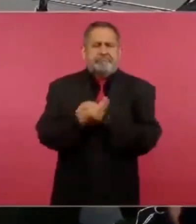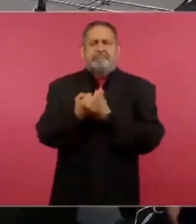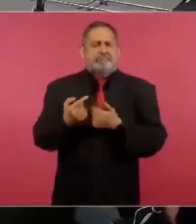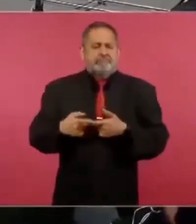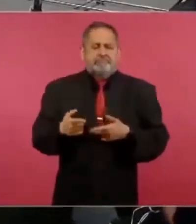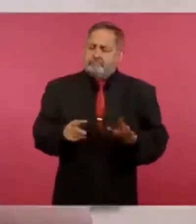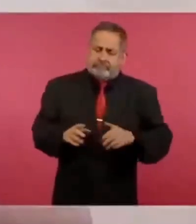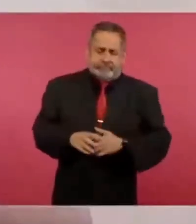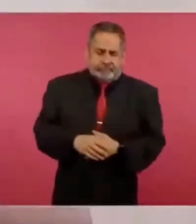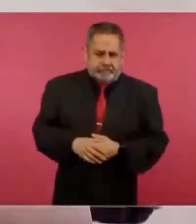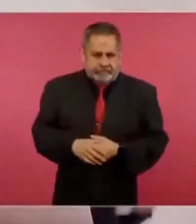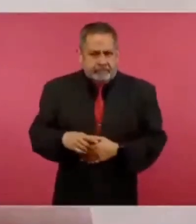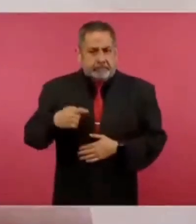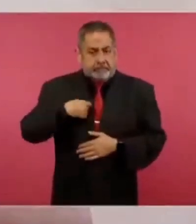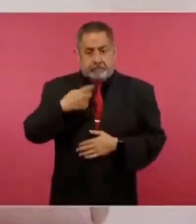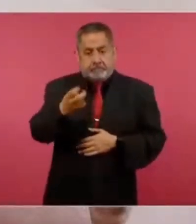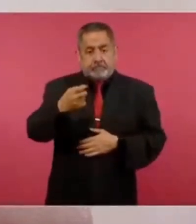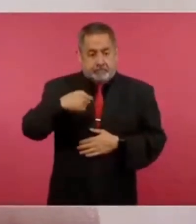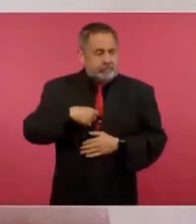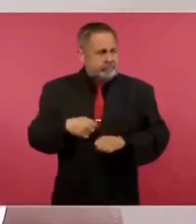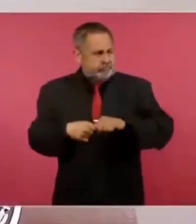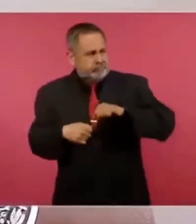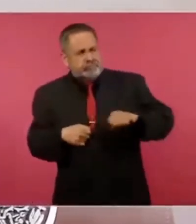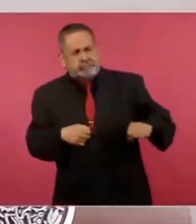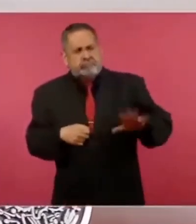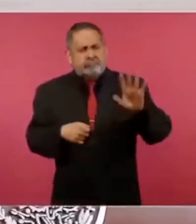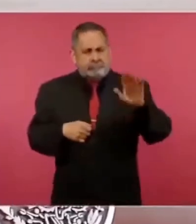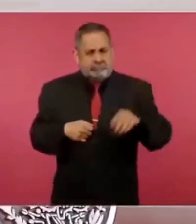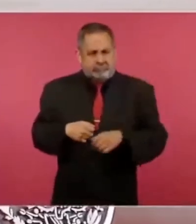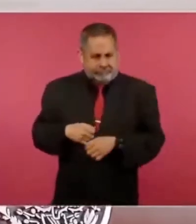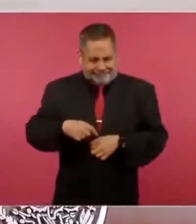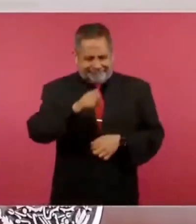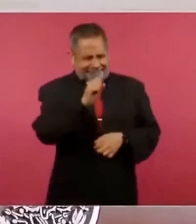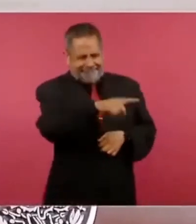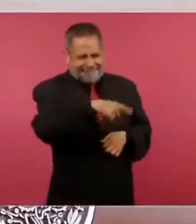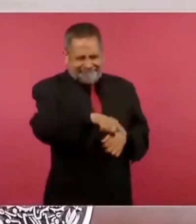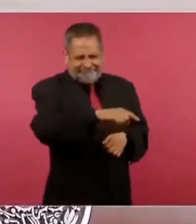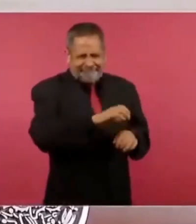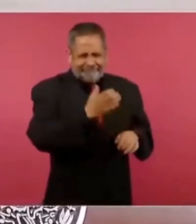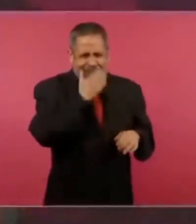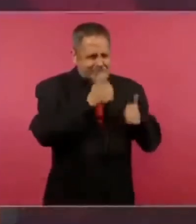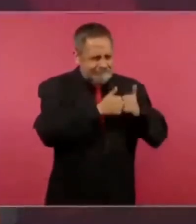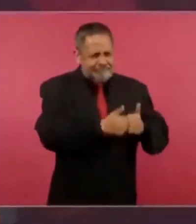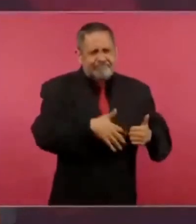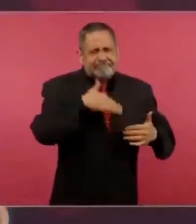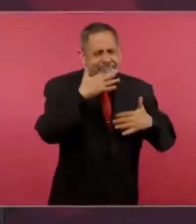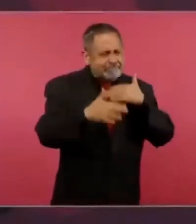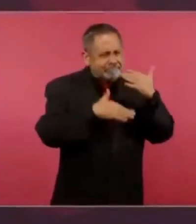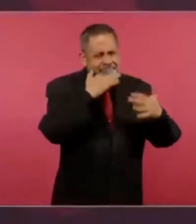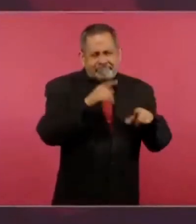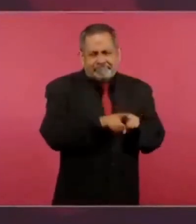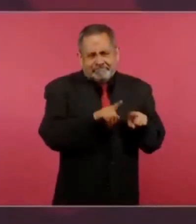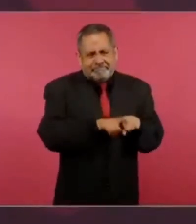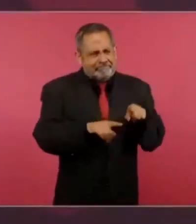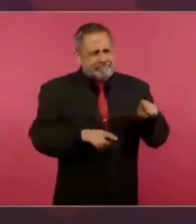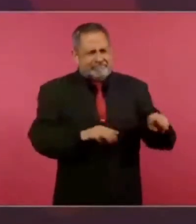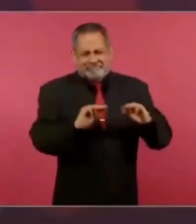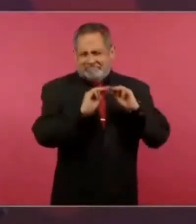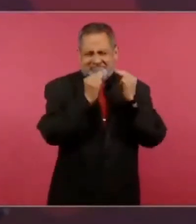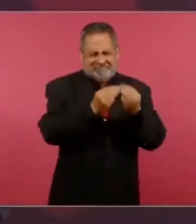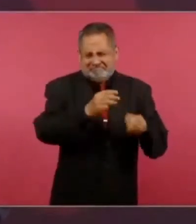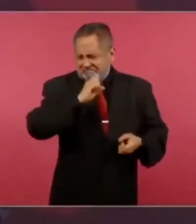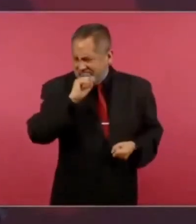Por eso yo puedo resistir que a estos mismos conservadores, corruptos, mafiosos,